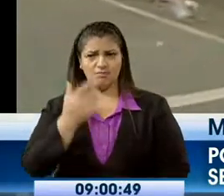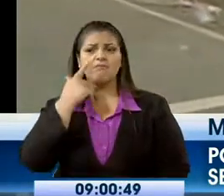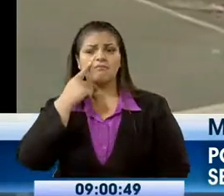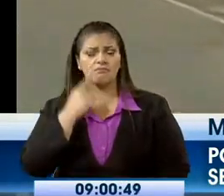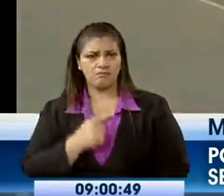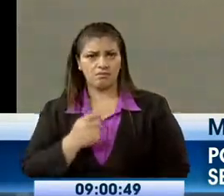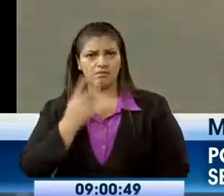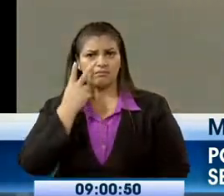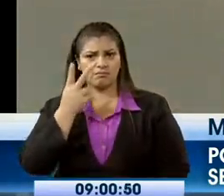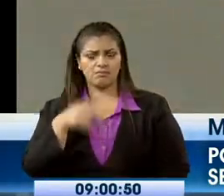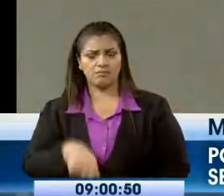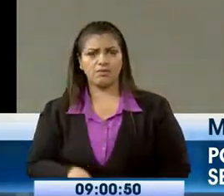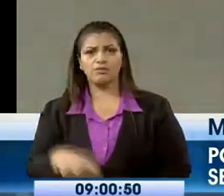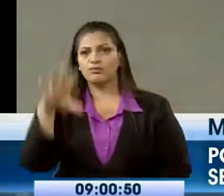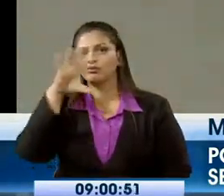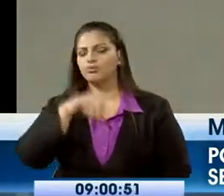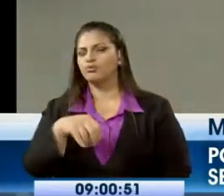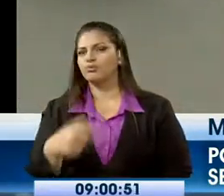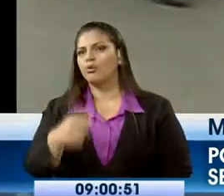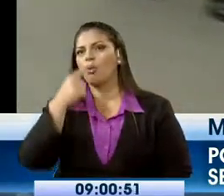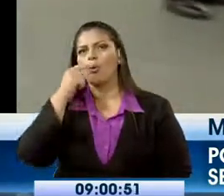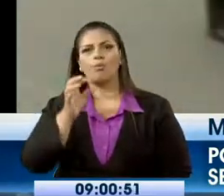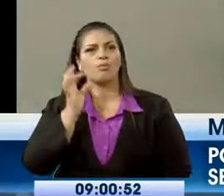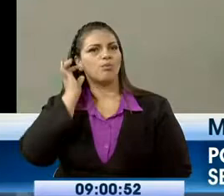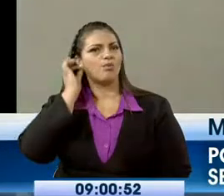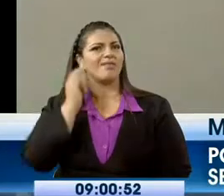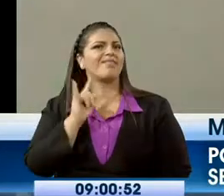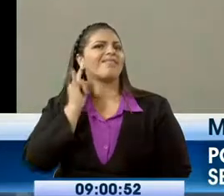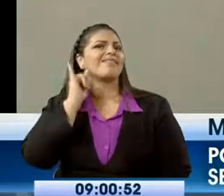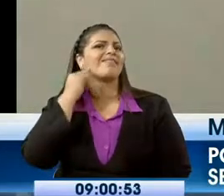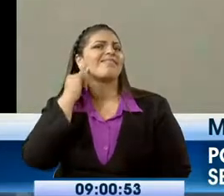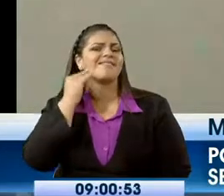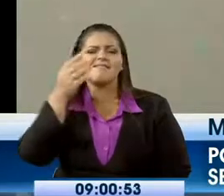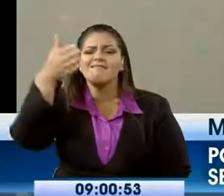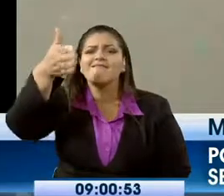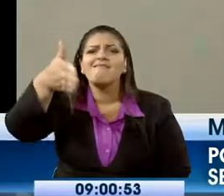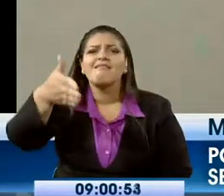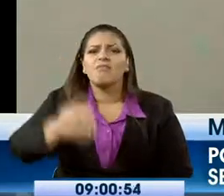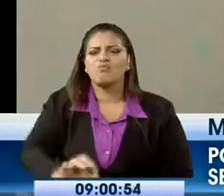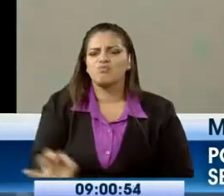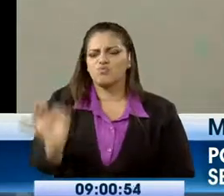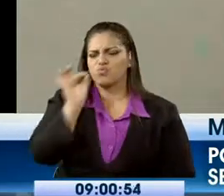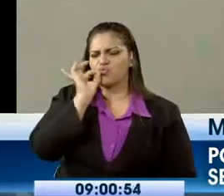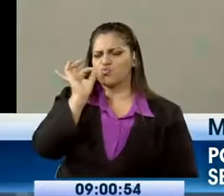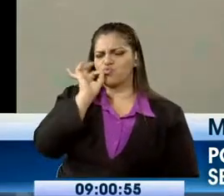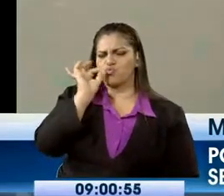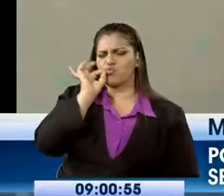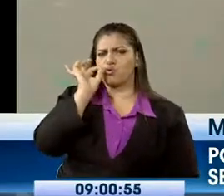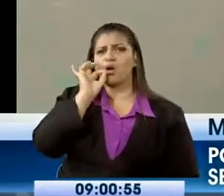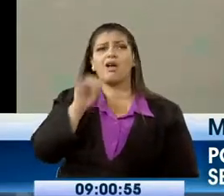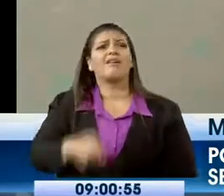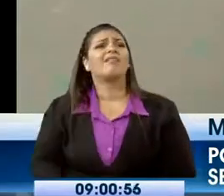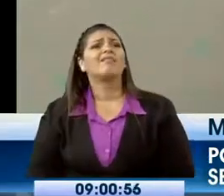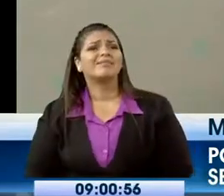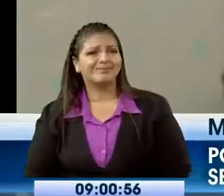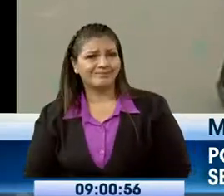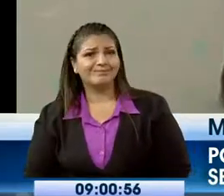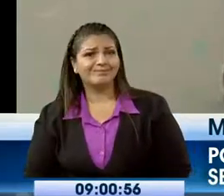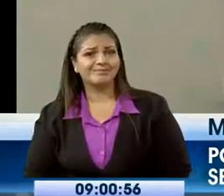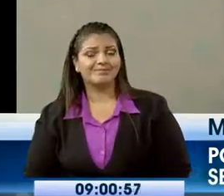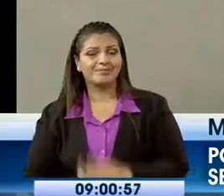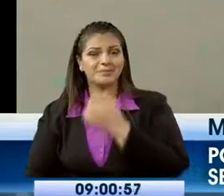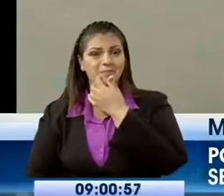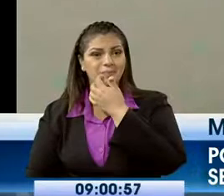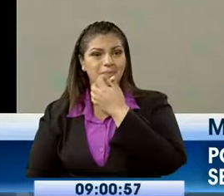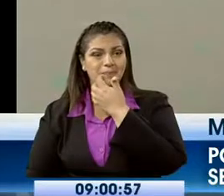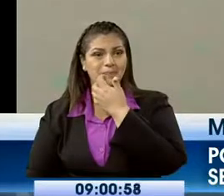la noche. Usted los encuentra hasta mujeres, niñas, de criaturas, con la tontera metiéndose aquí y la fumadera. Cuando yo